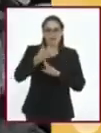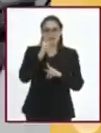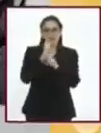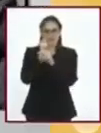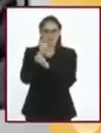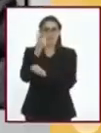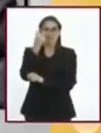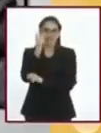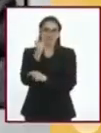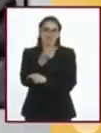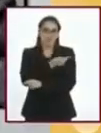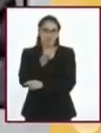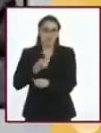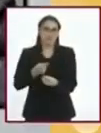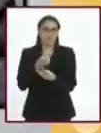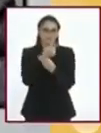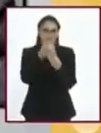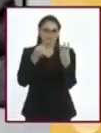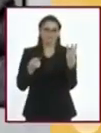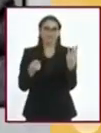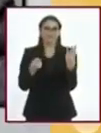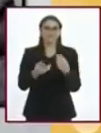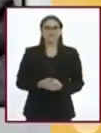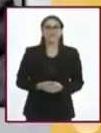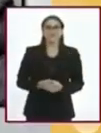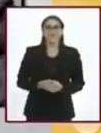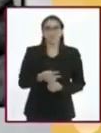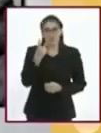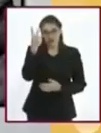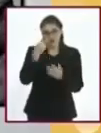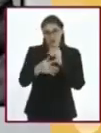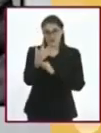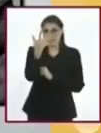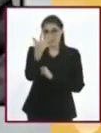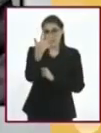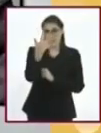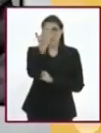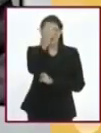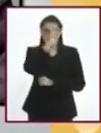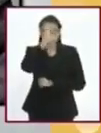En el 2005, la mitad de los mexicanos vivían en condiciones de pobreza